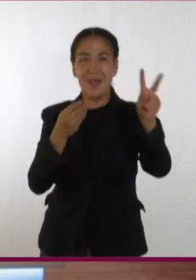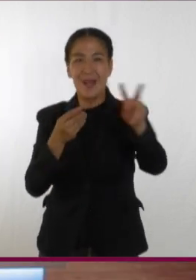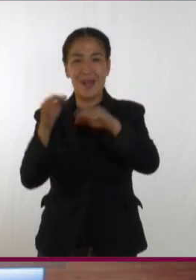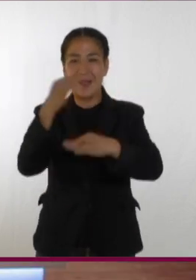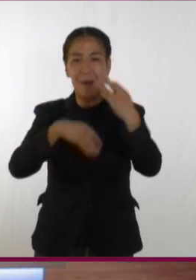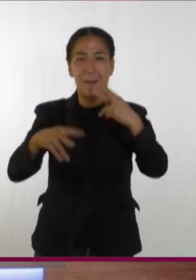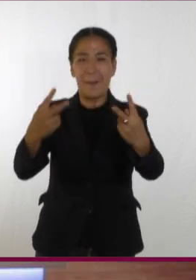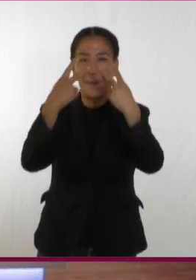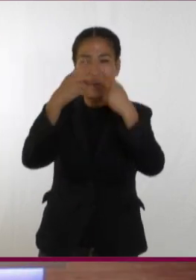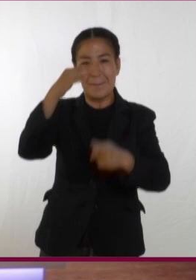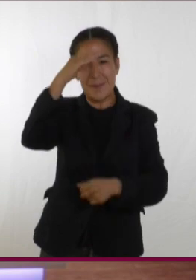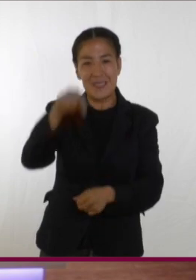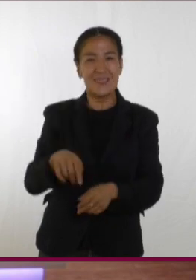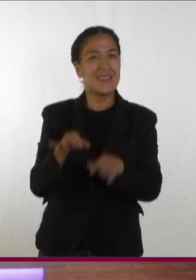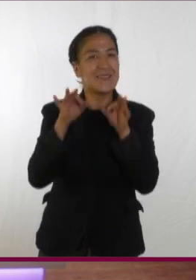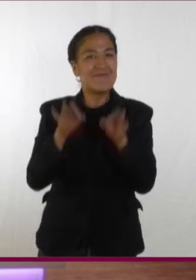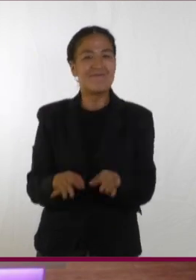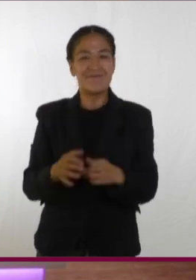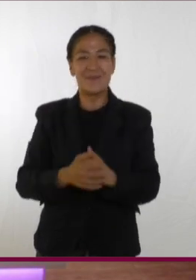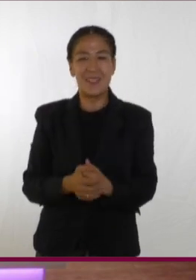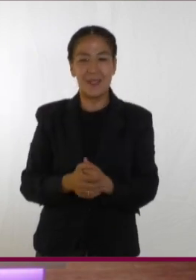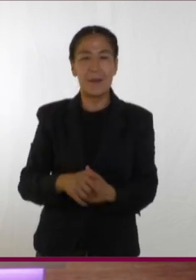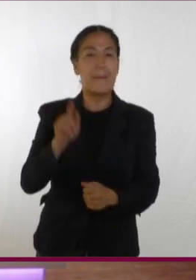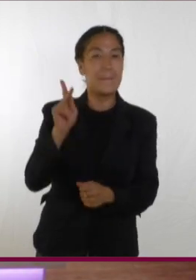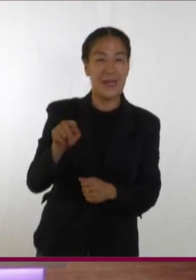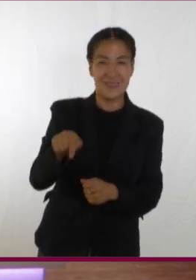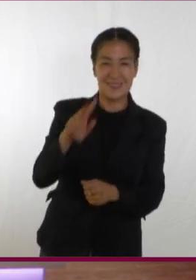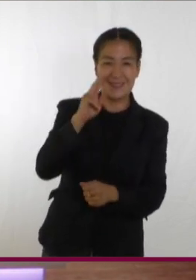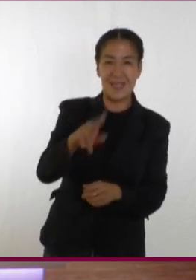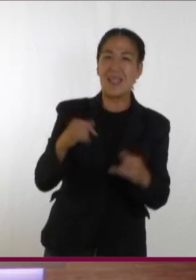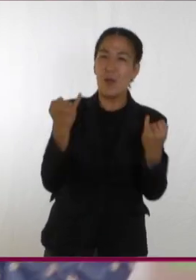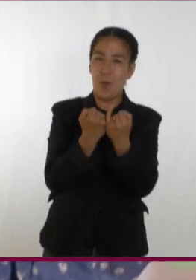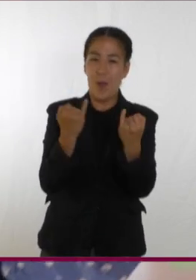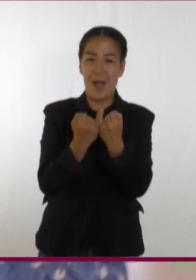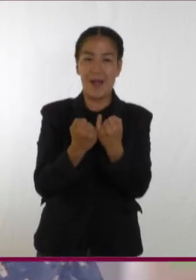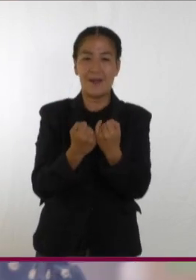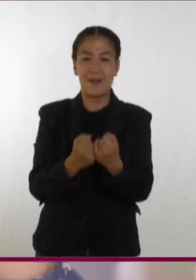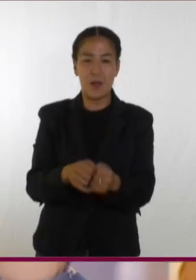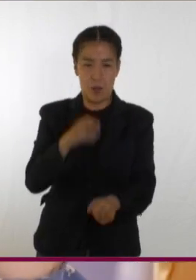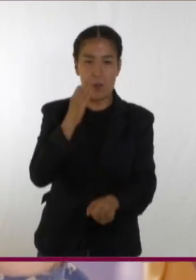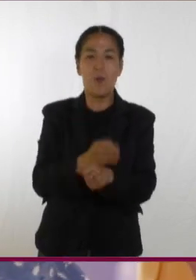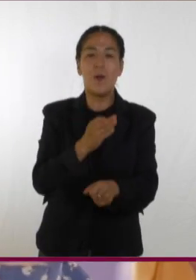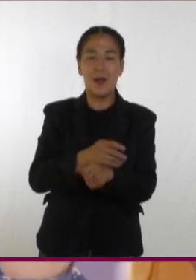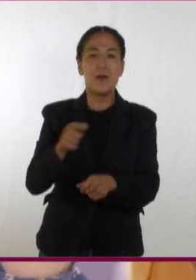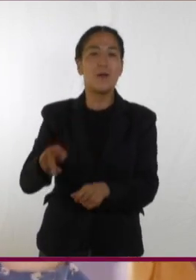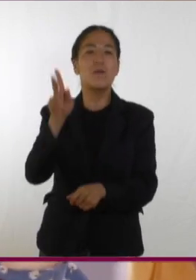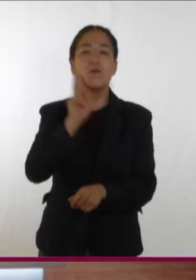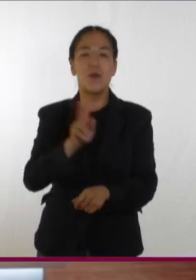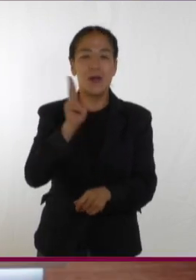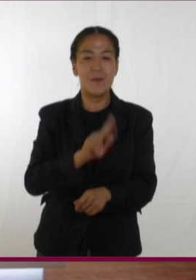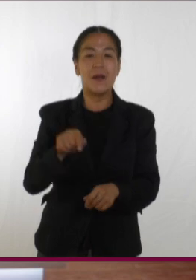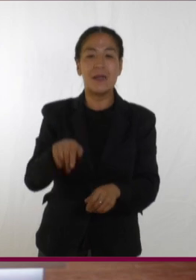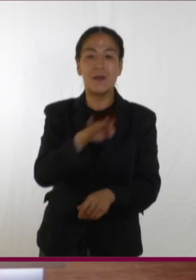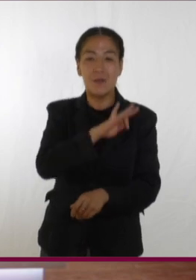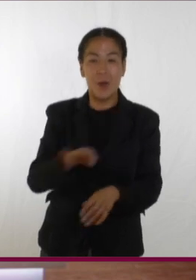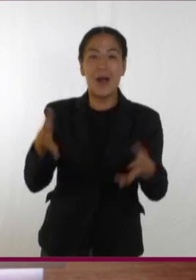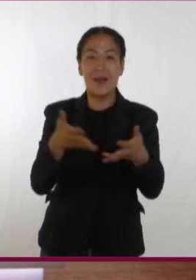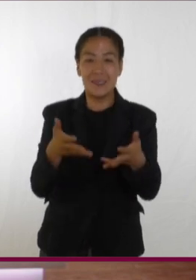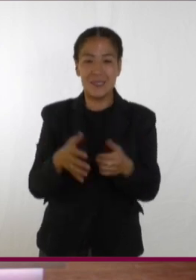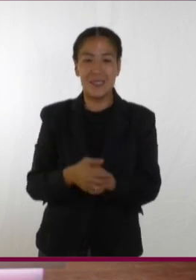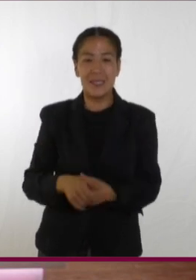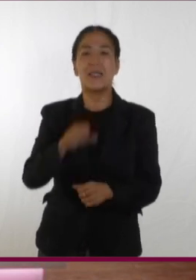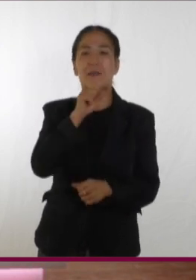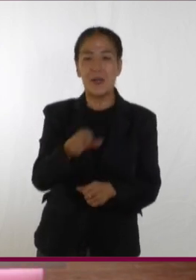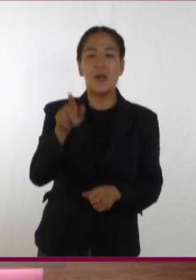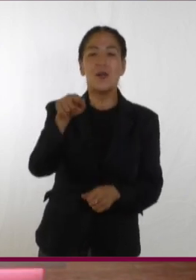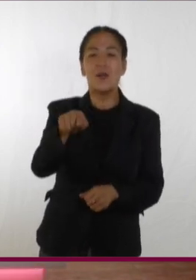un pedacito y hacerle creerle a los demás que estaba intacto. Claro, aparentemente quedaría igual. Así que hoy vamos a